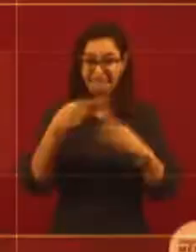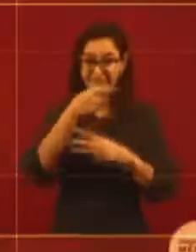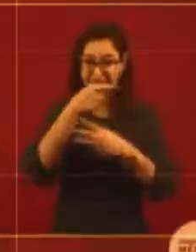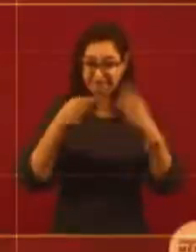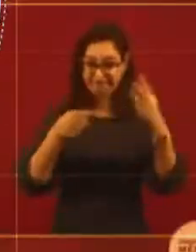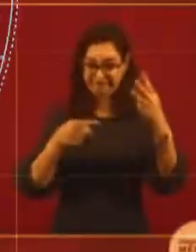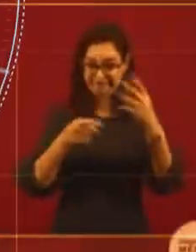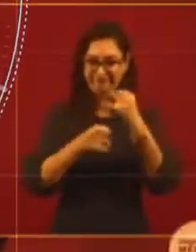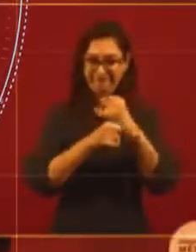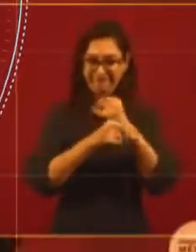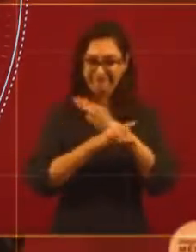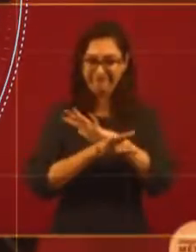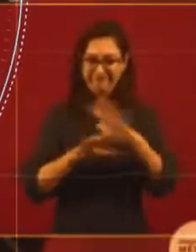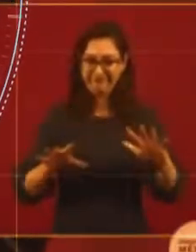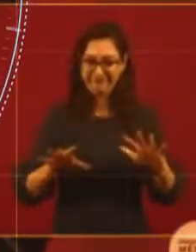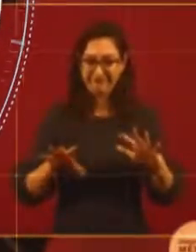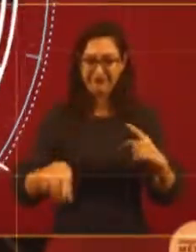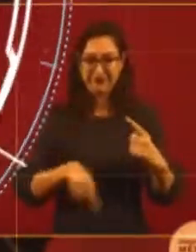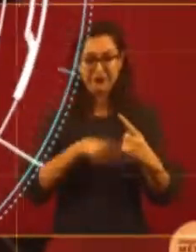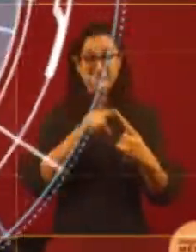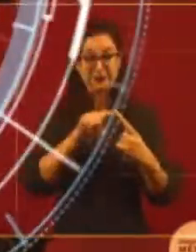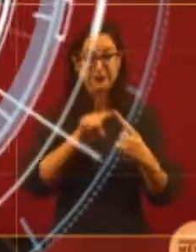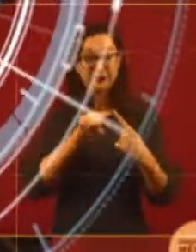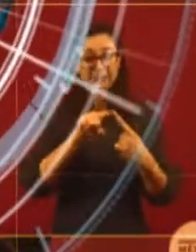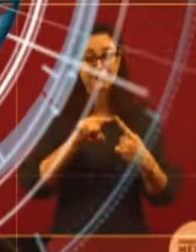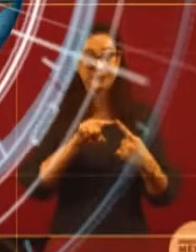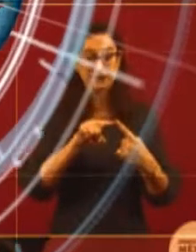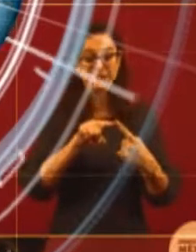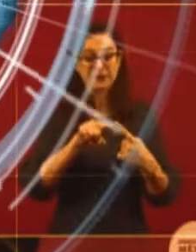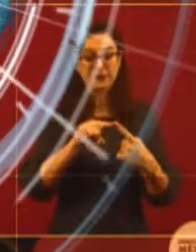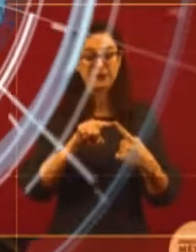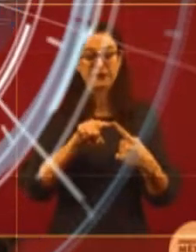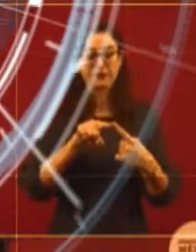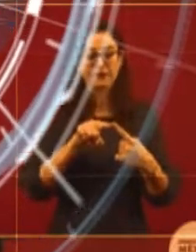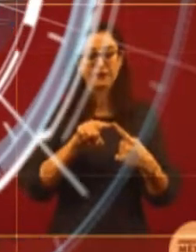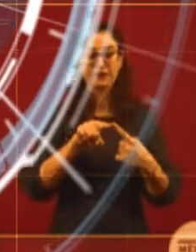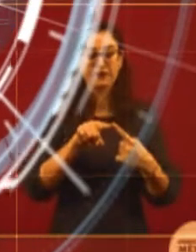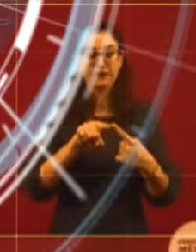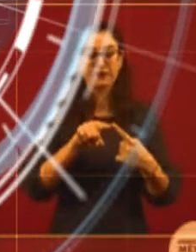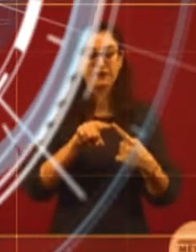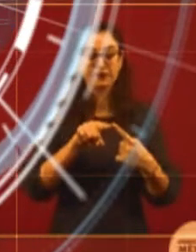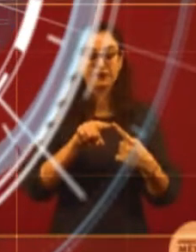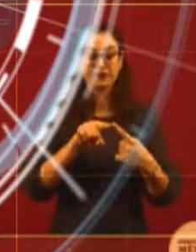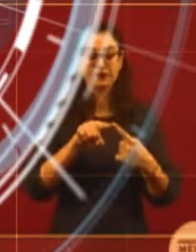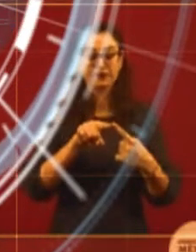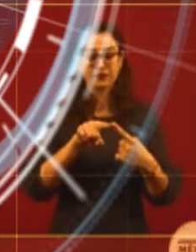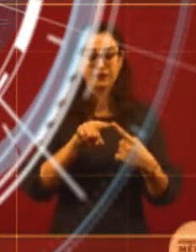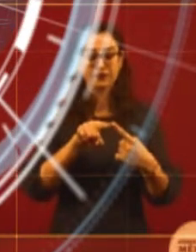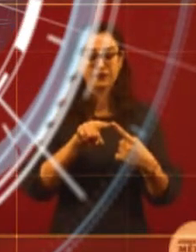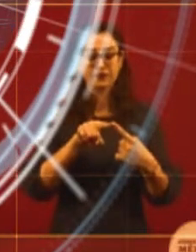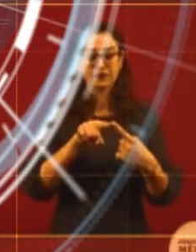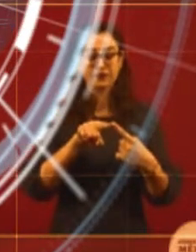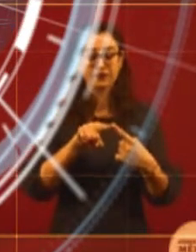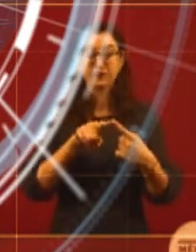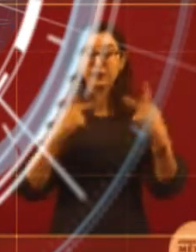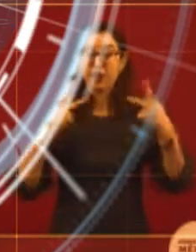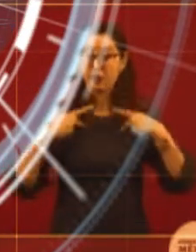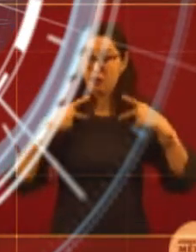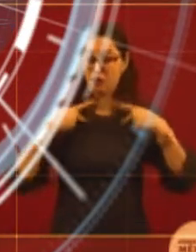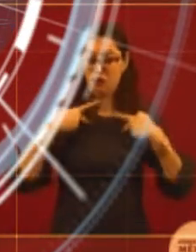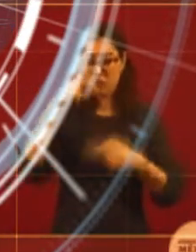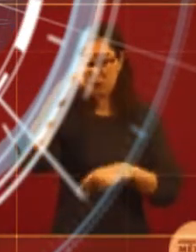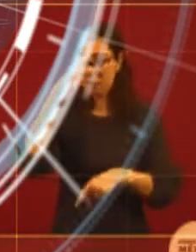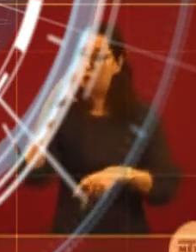primero hacer un llamado a todos los mexicanos